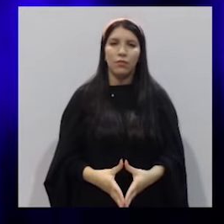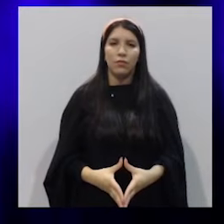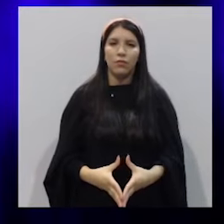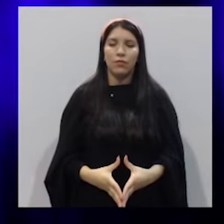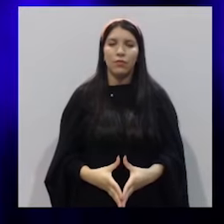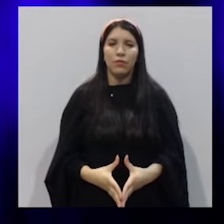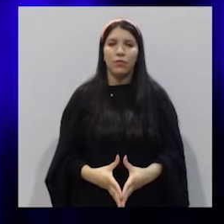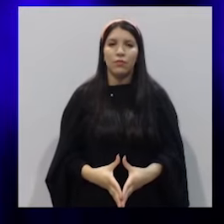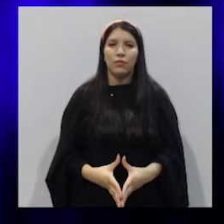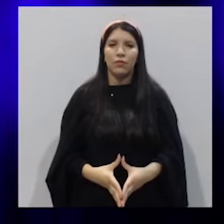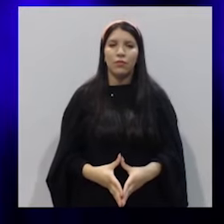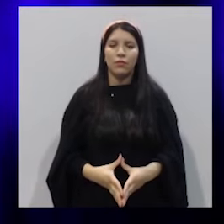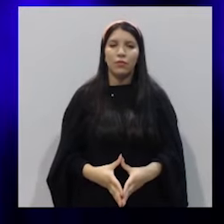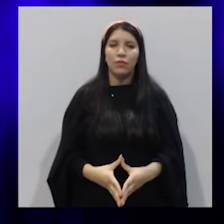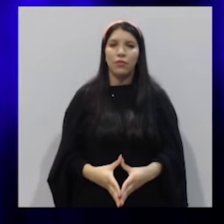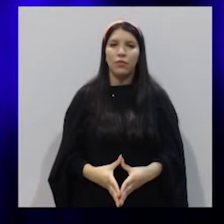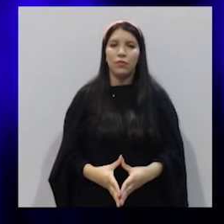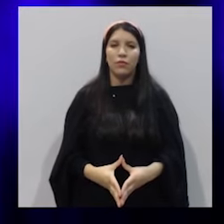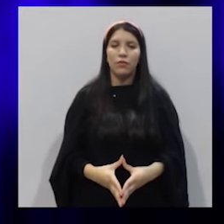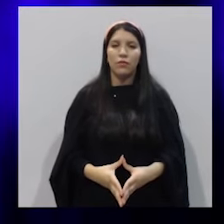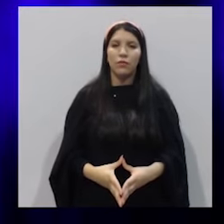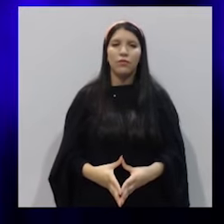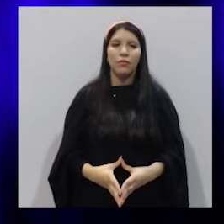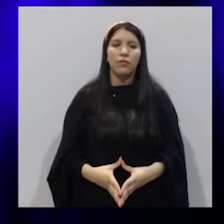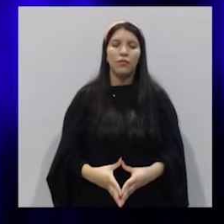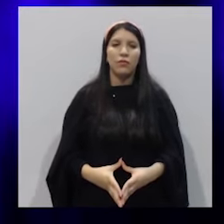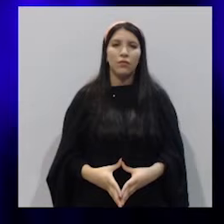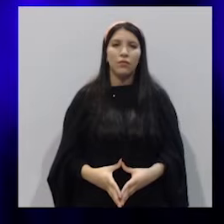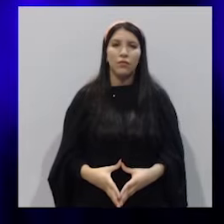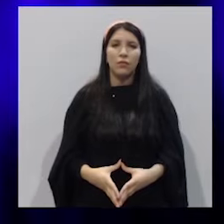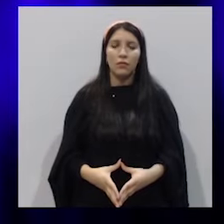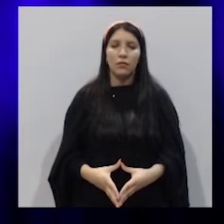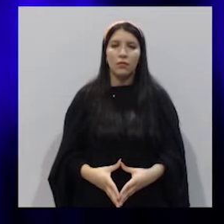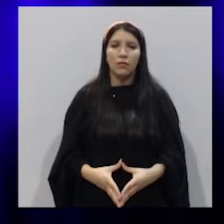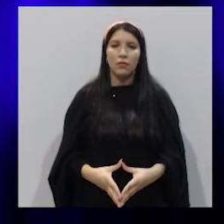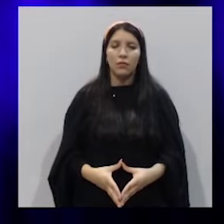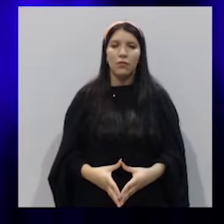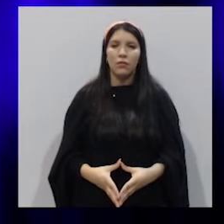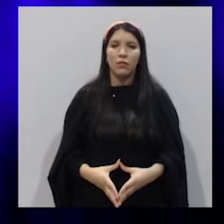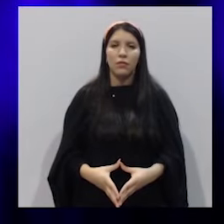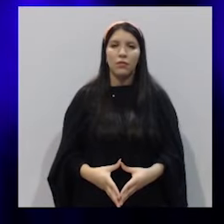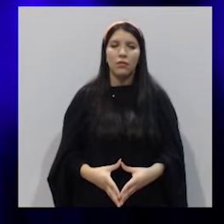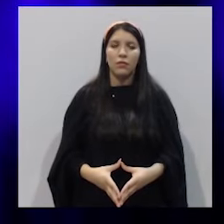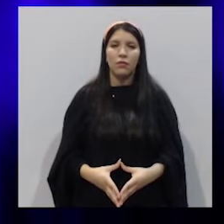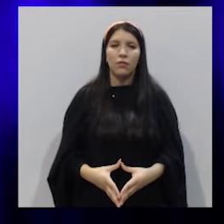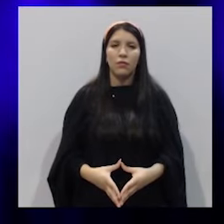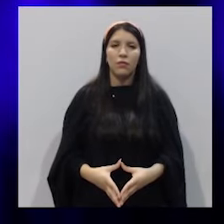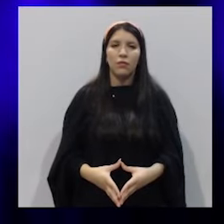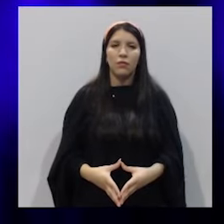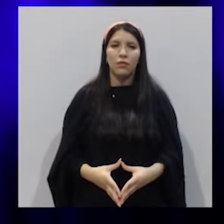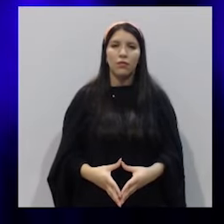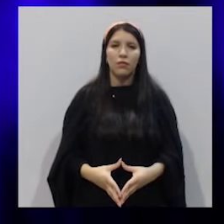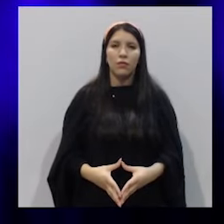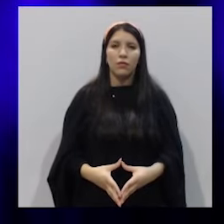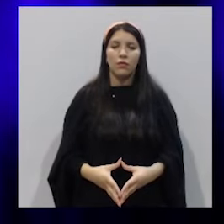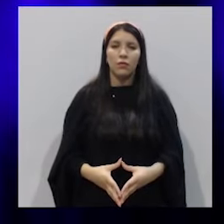para que estemos atentos para que estemos vigilando firmes y que seamos valientes buscando siempre